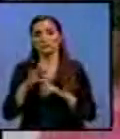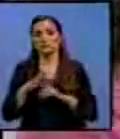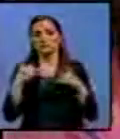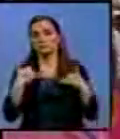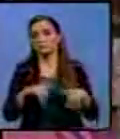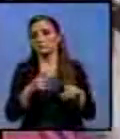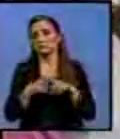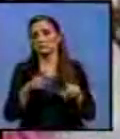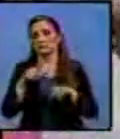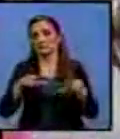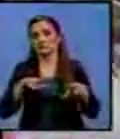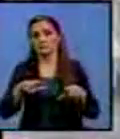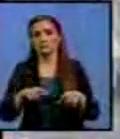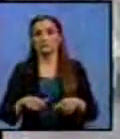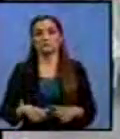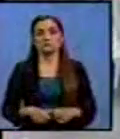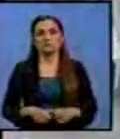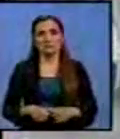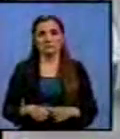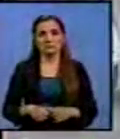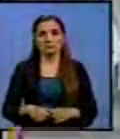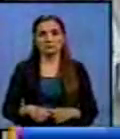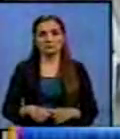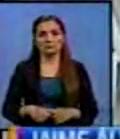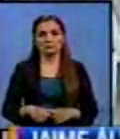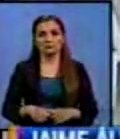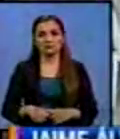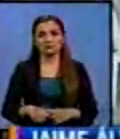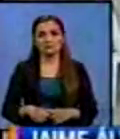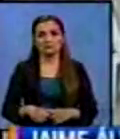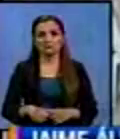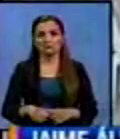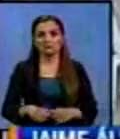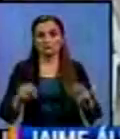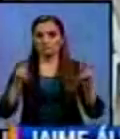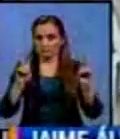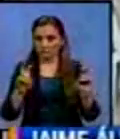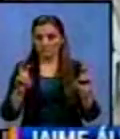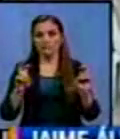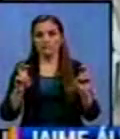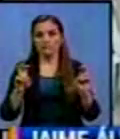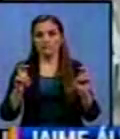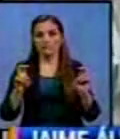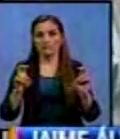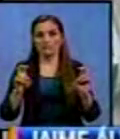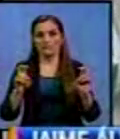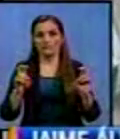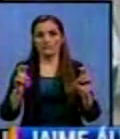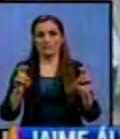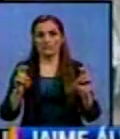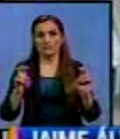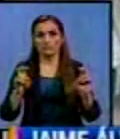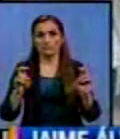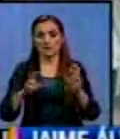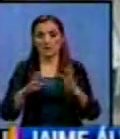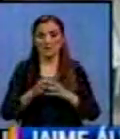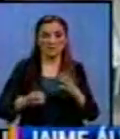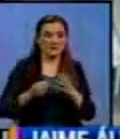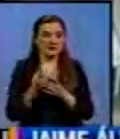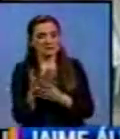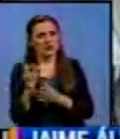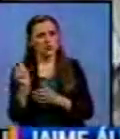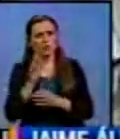en diferentes sectores. No solo por este percance que posiblemente haya, no,